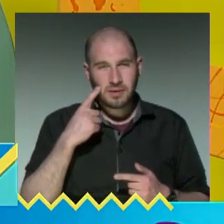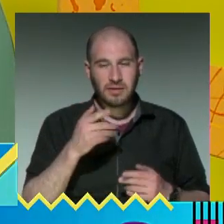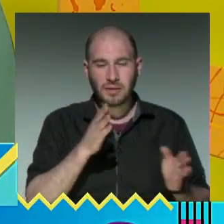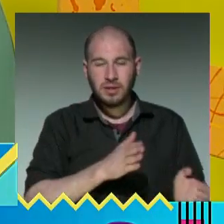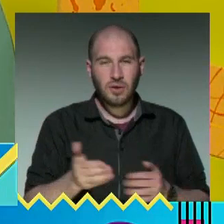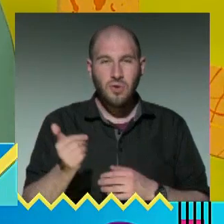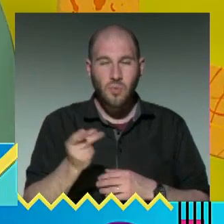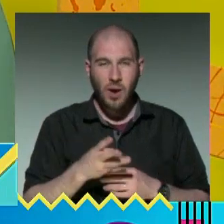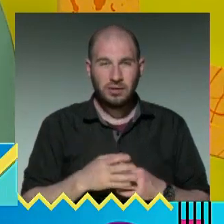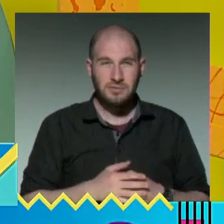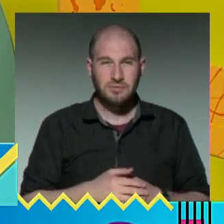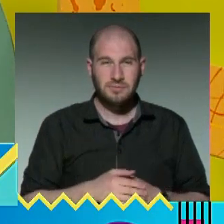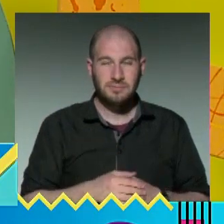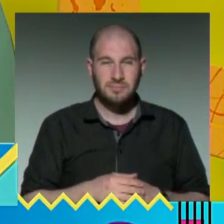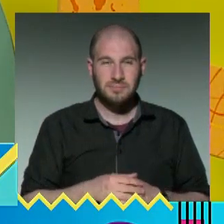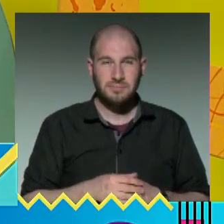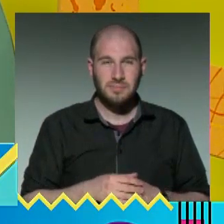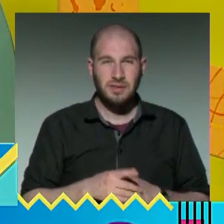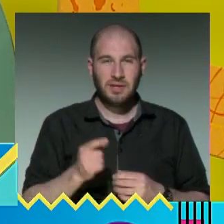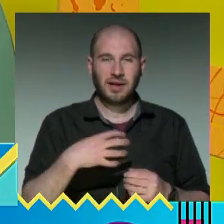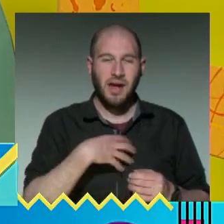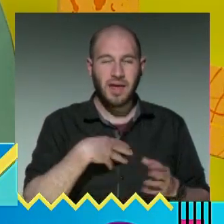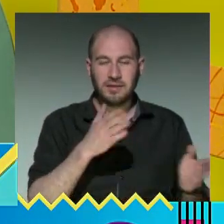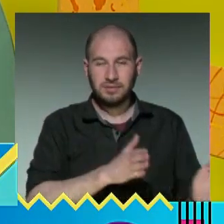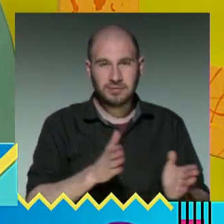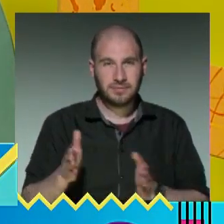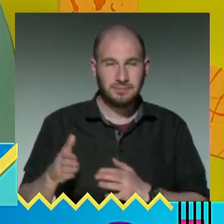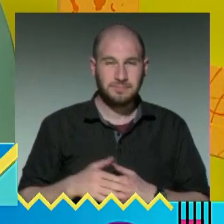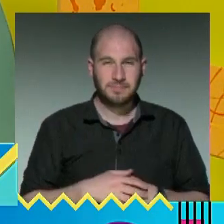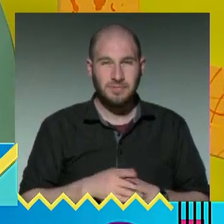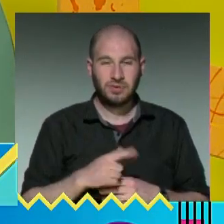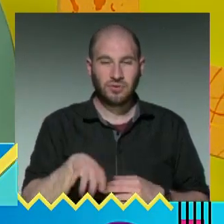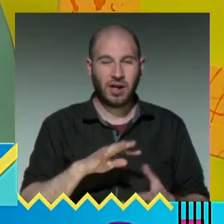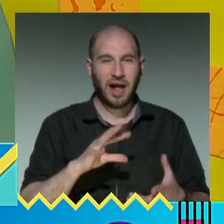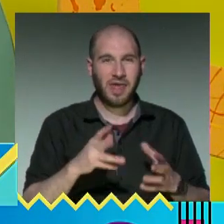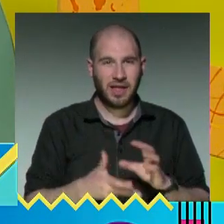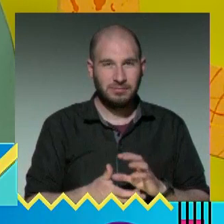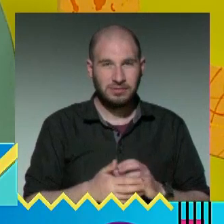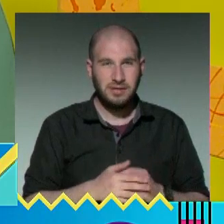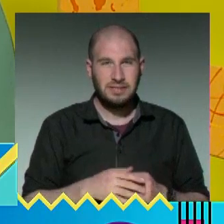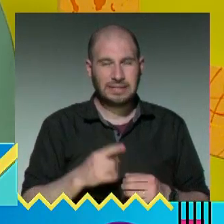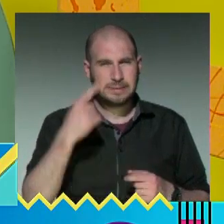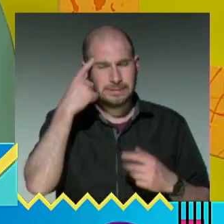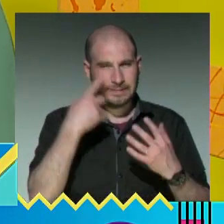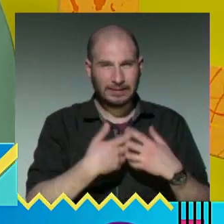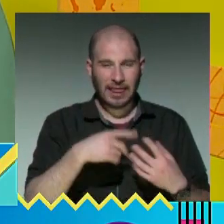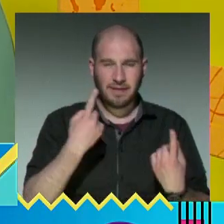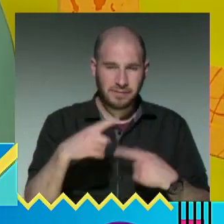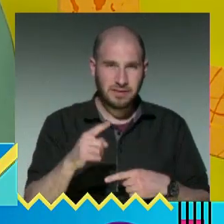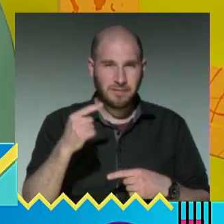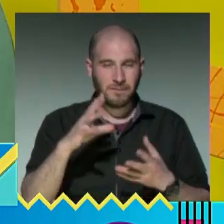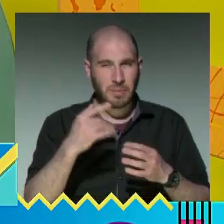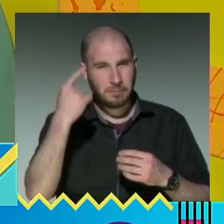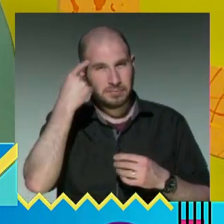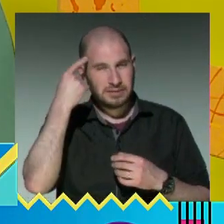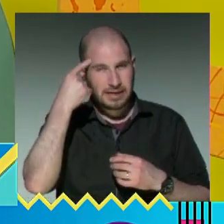periodos ideales de clase, tendríamos que adecuarlo y repensarlo desde la lógica